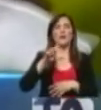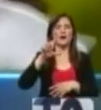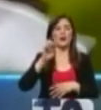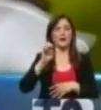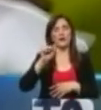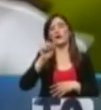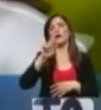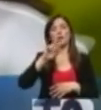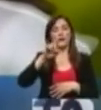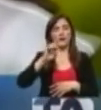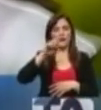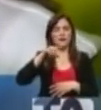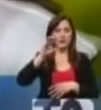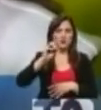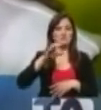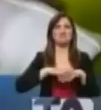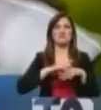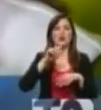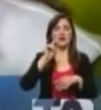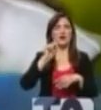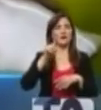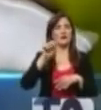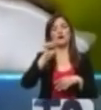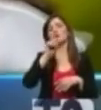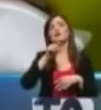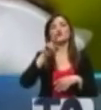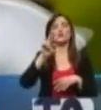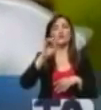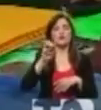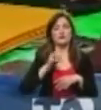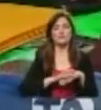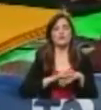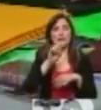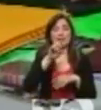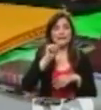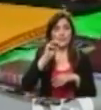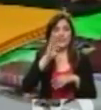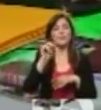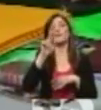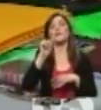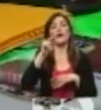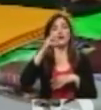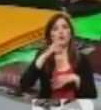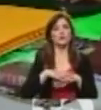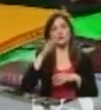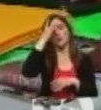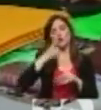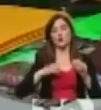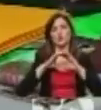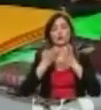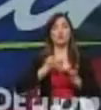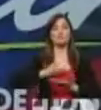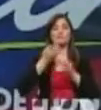Elías Rosales, Diego Landazuri Camacho y Mauricio Zambrano Valle. Esta resolución fue tomada por la Comisión de Ética